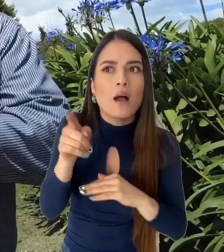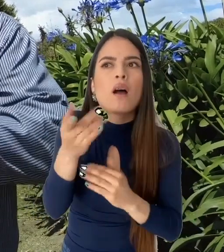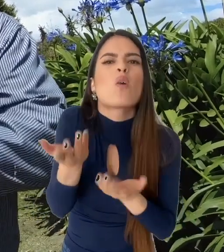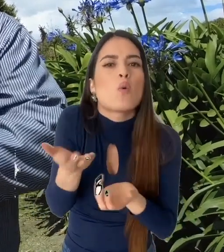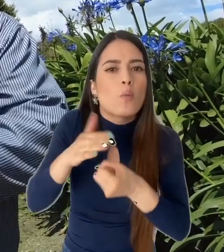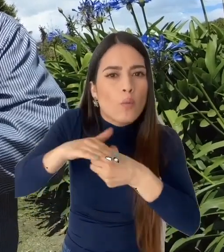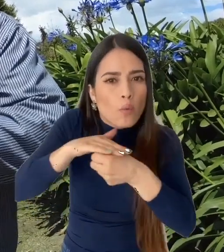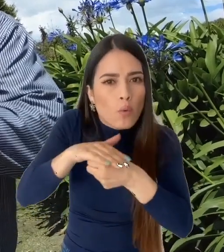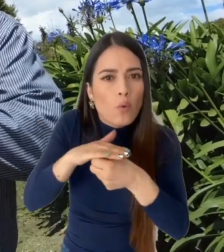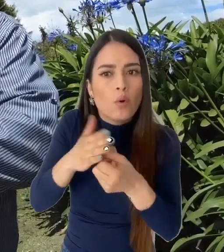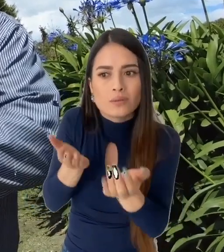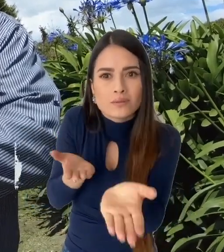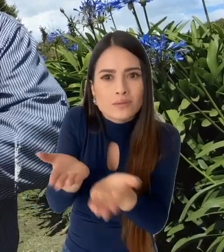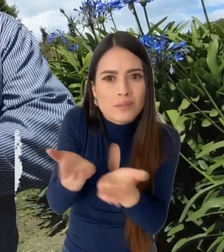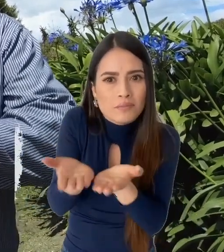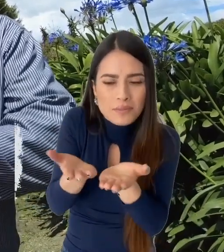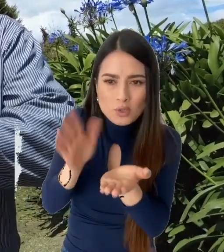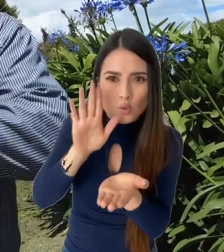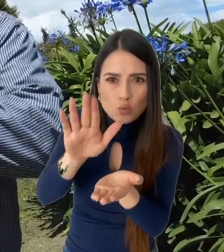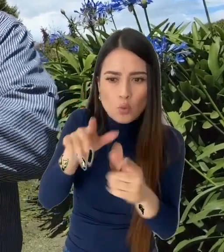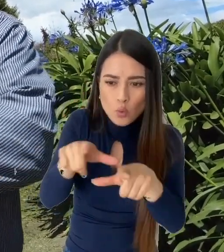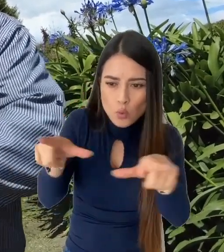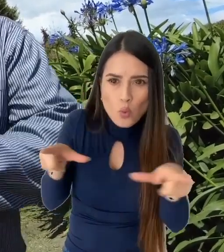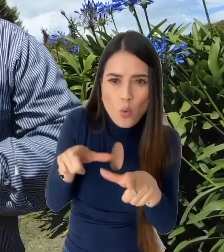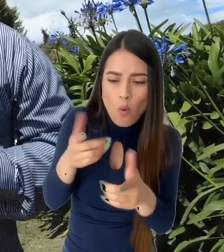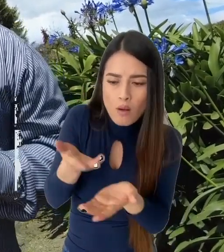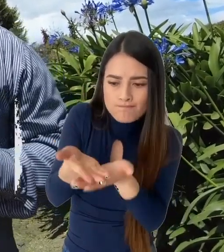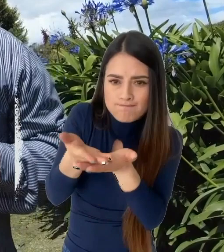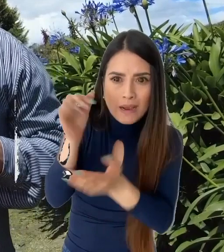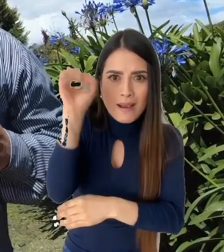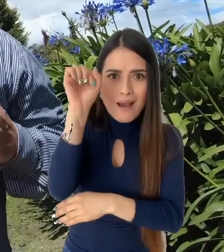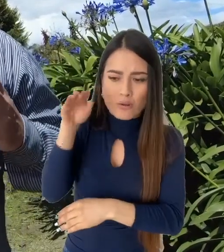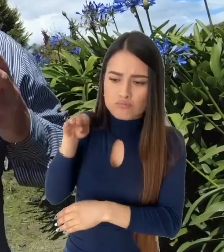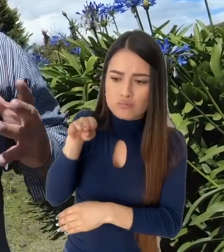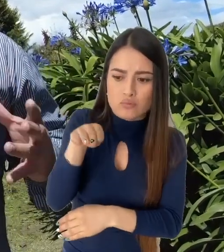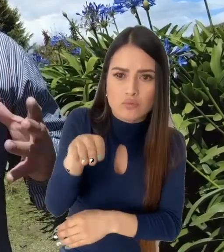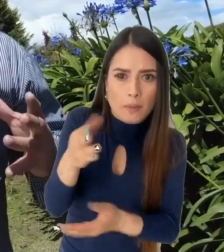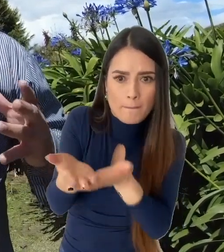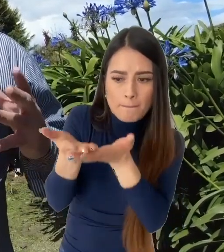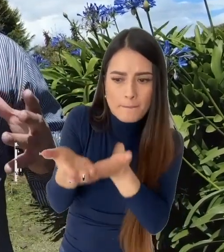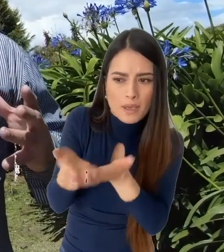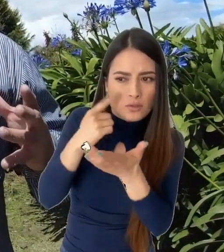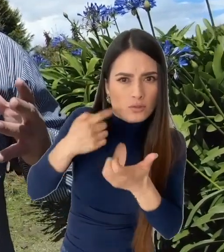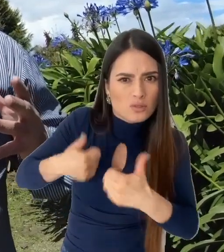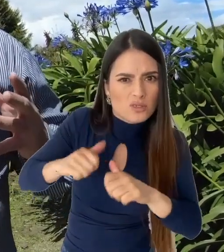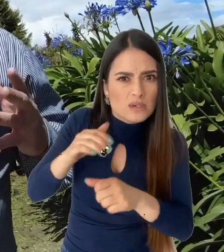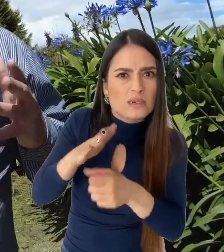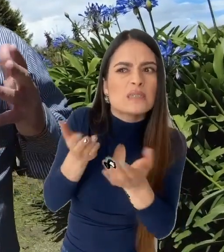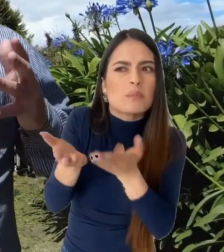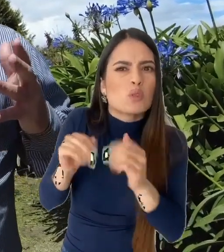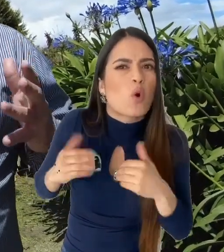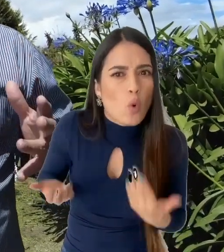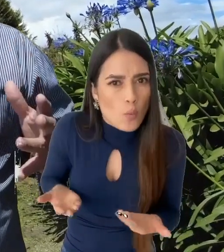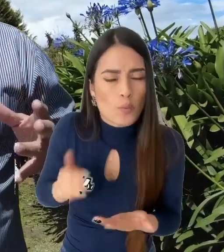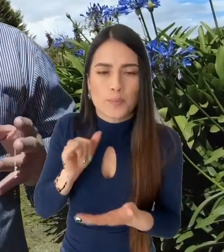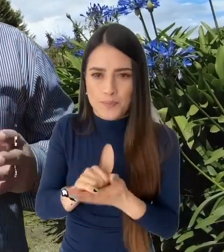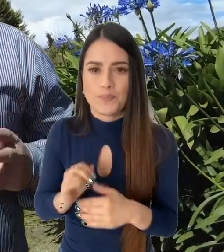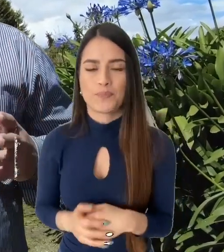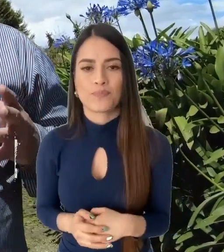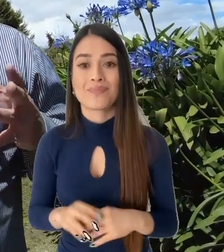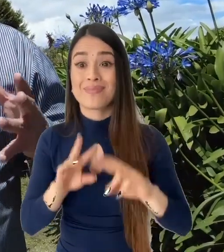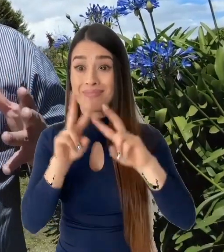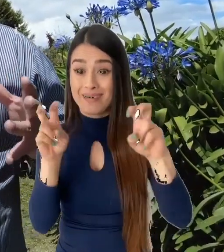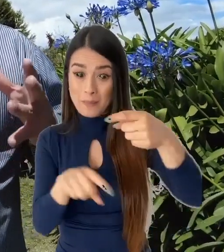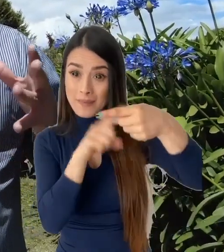con que se presta el servicio de control al sobrepeso para la recolección y formación estadística